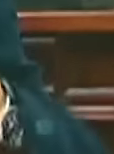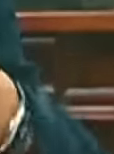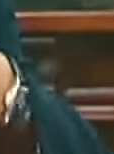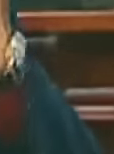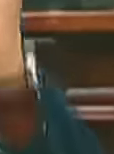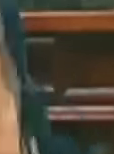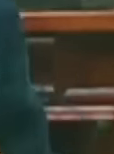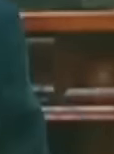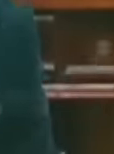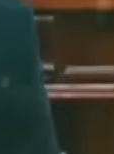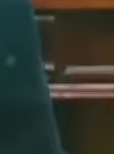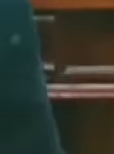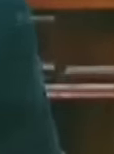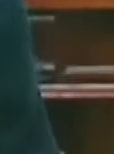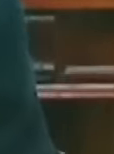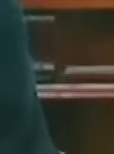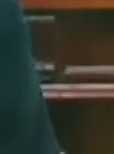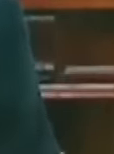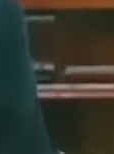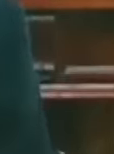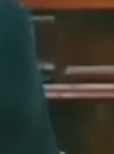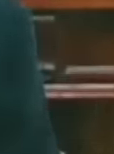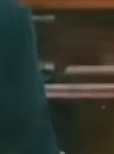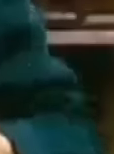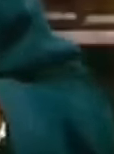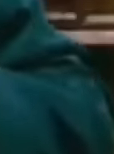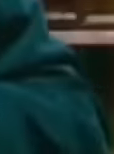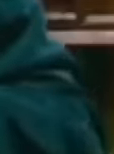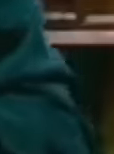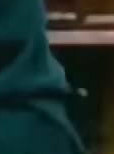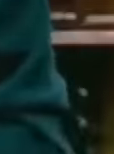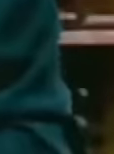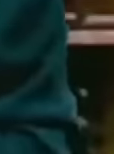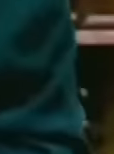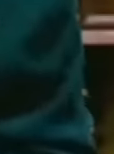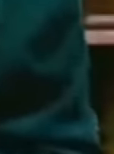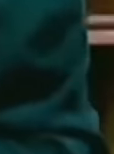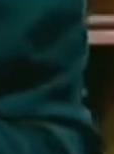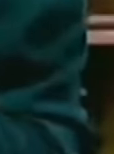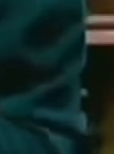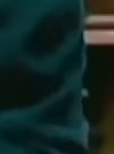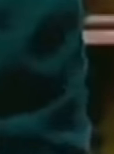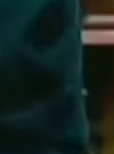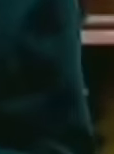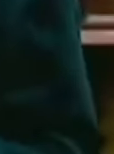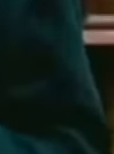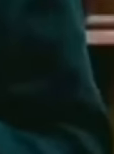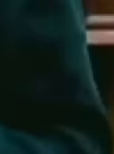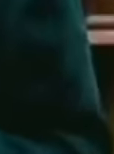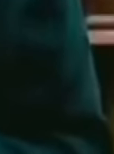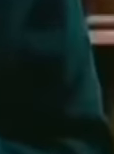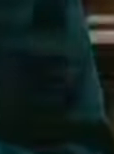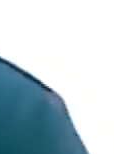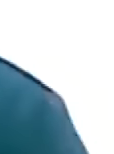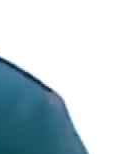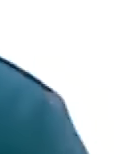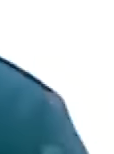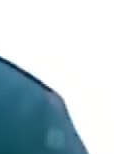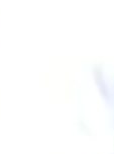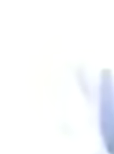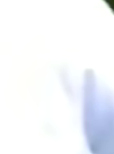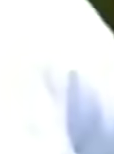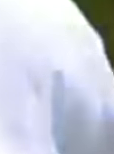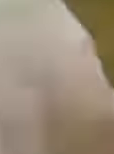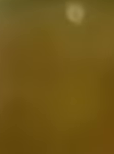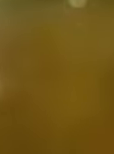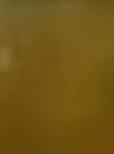para seguirla haciendo en el vacío, es para actuar ya. No le tengamos miedo a la crítica ni a la autocrítica, eso nos